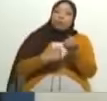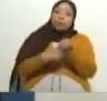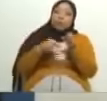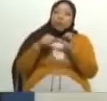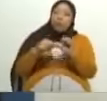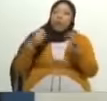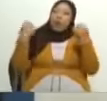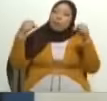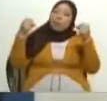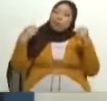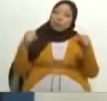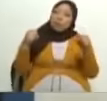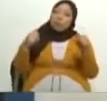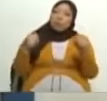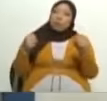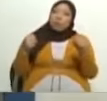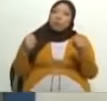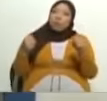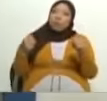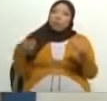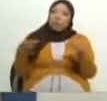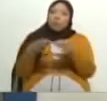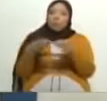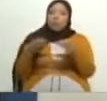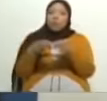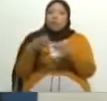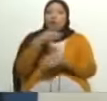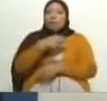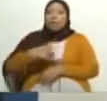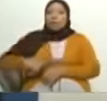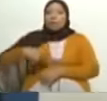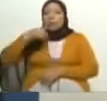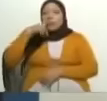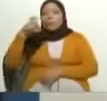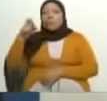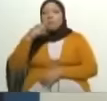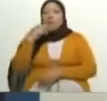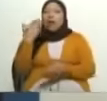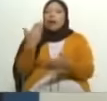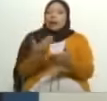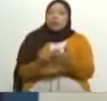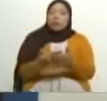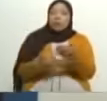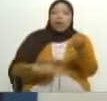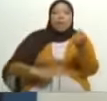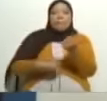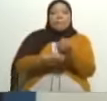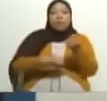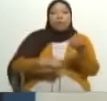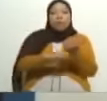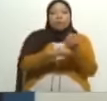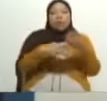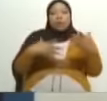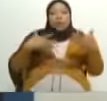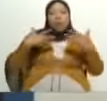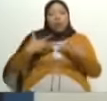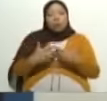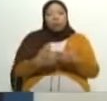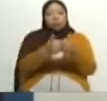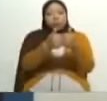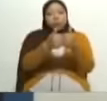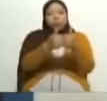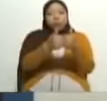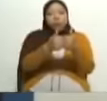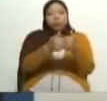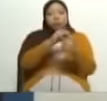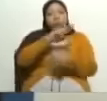ejerciendo el reino de Noruega agradecemos el apoyo y el acompañamiento